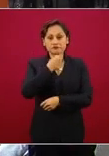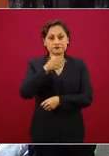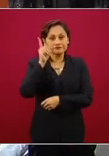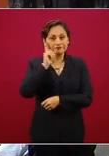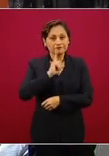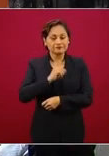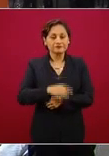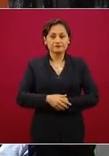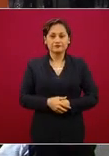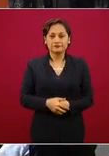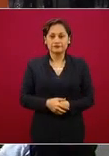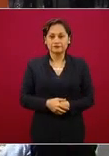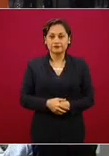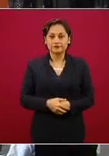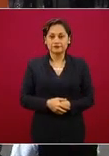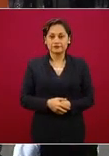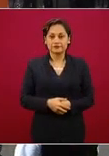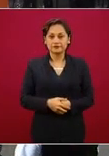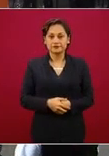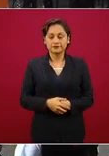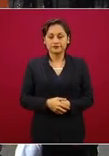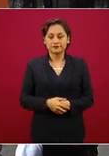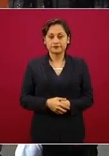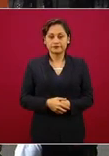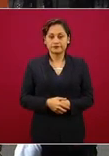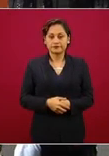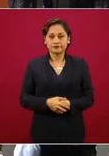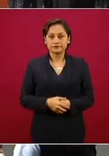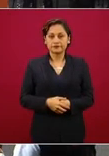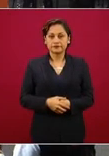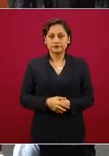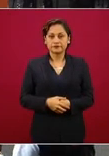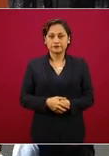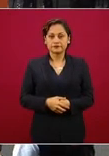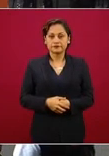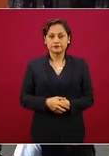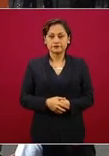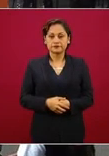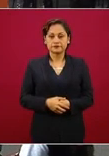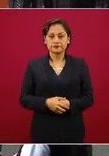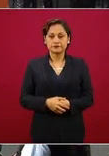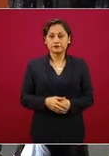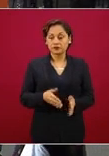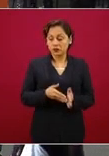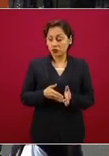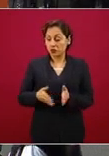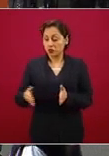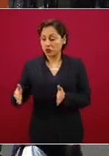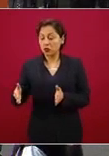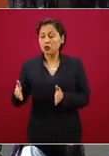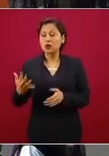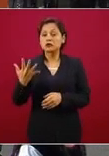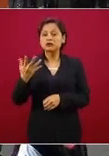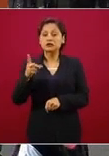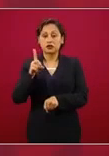ustedes. A 5 días de que termine la